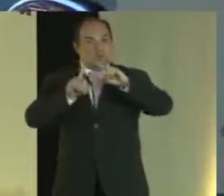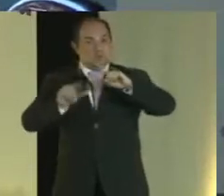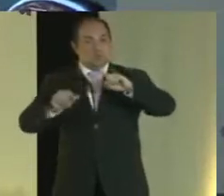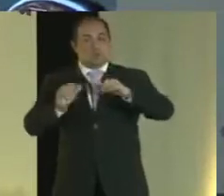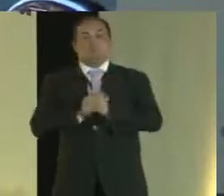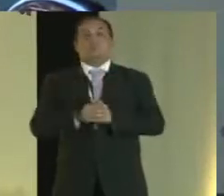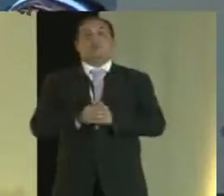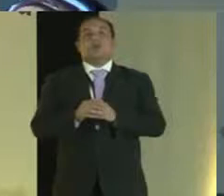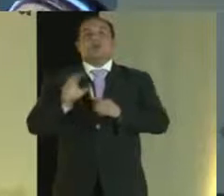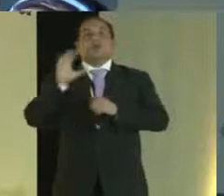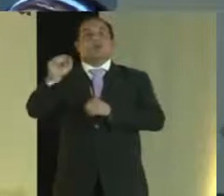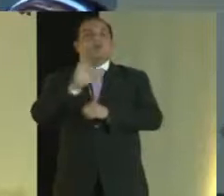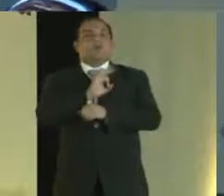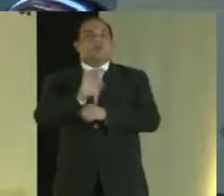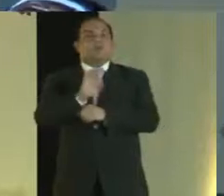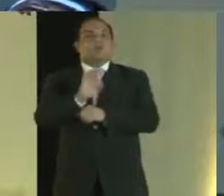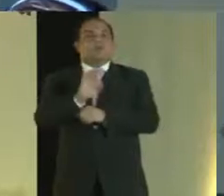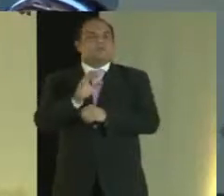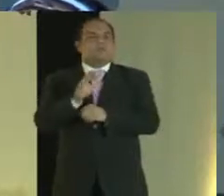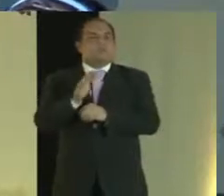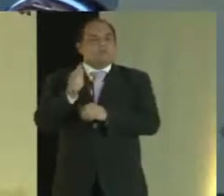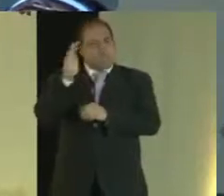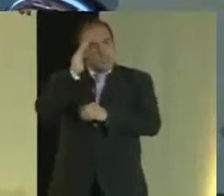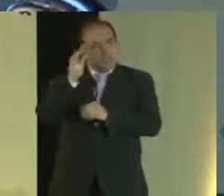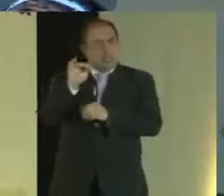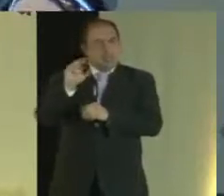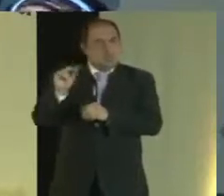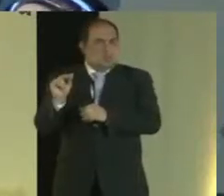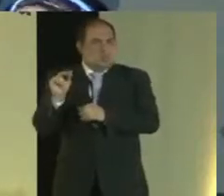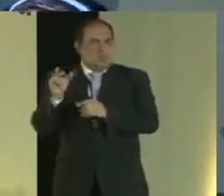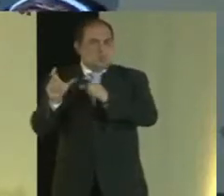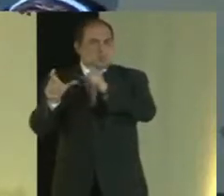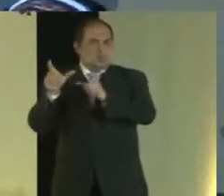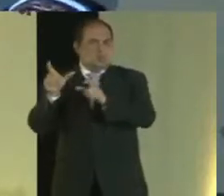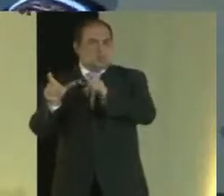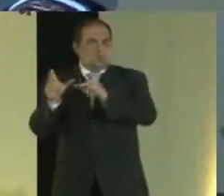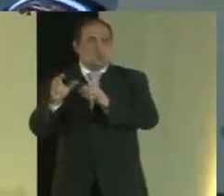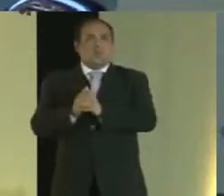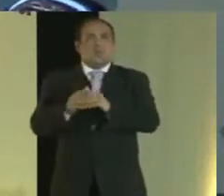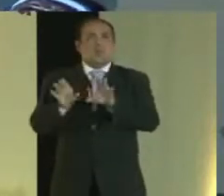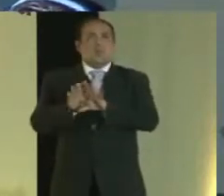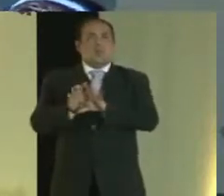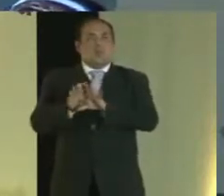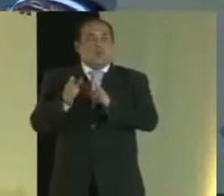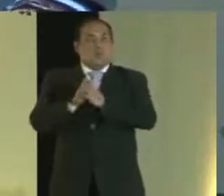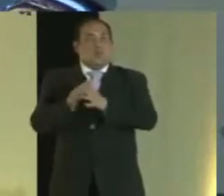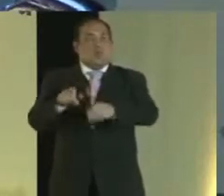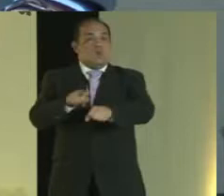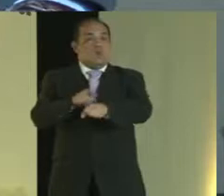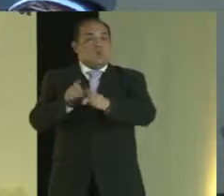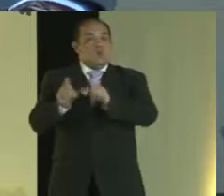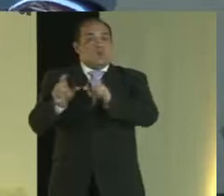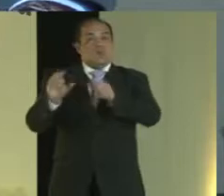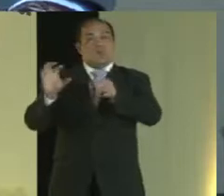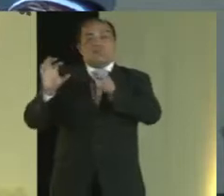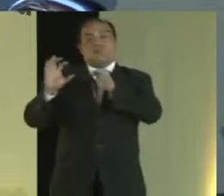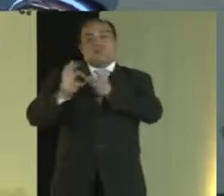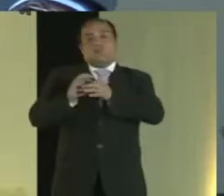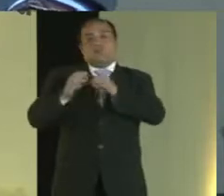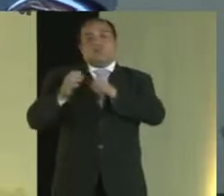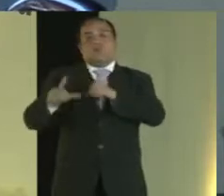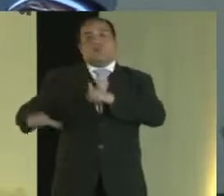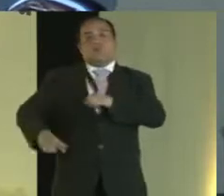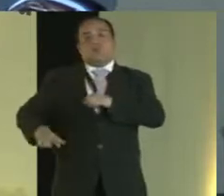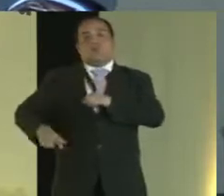Los sindicatos pueden considerarse, y no, sí y no, una extensión del Estado, porque regulan